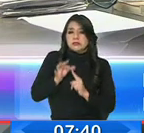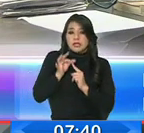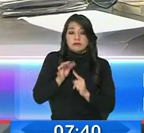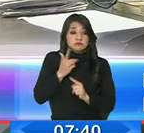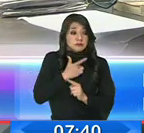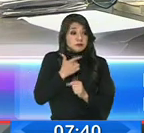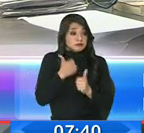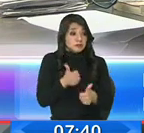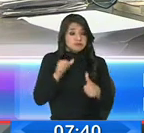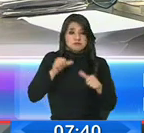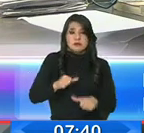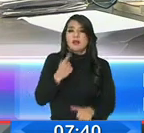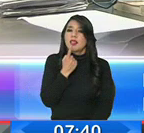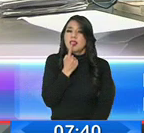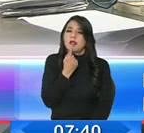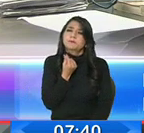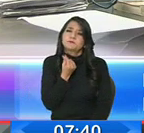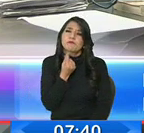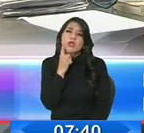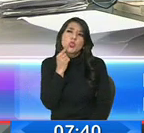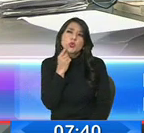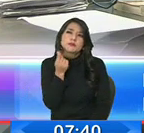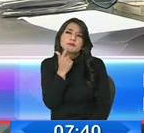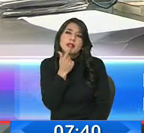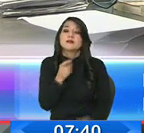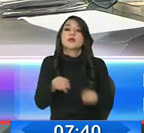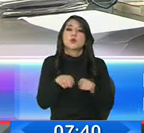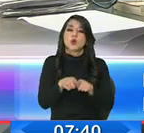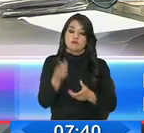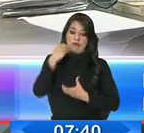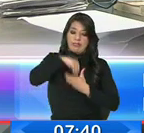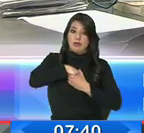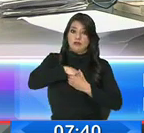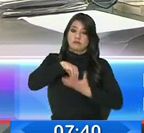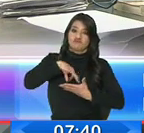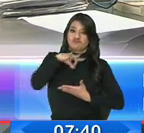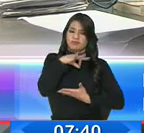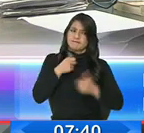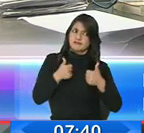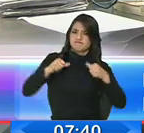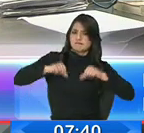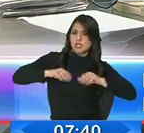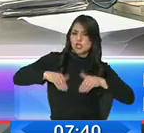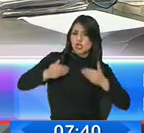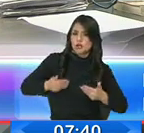como el paladar, te dice esto está dulce o está salado. Hay que volver un poco